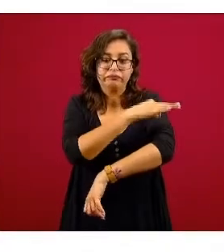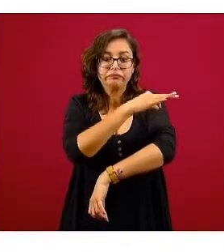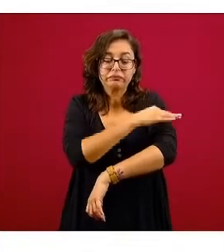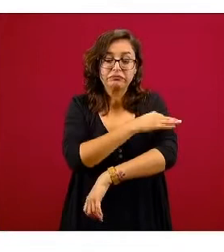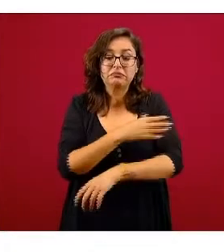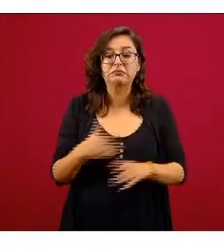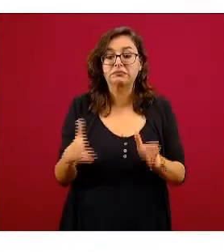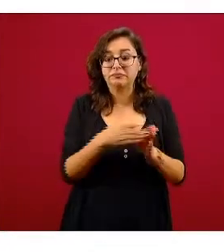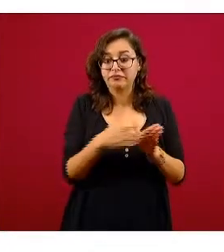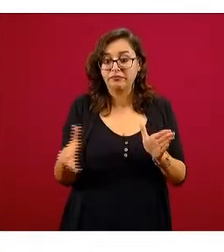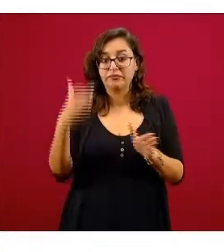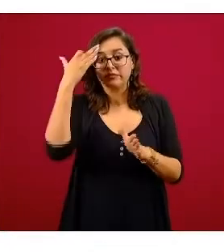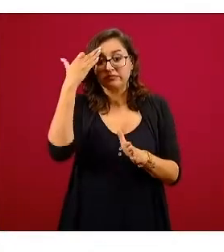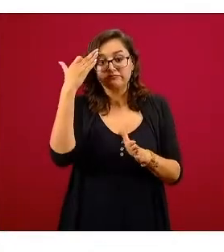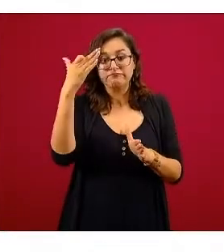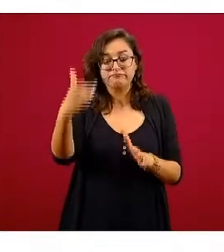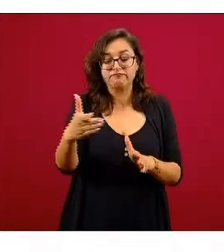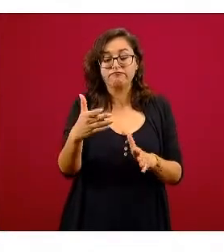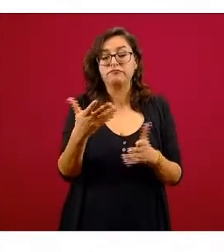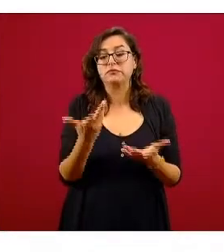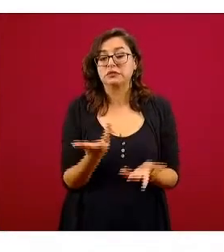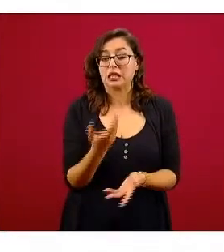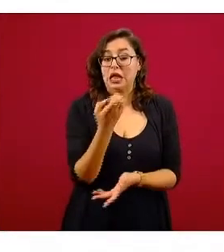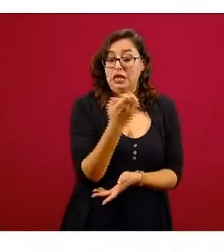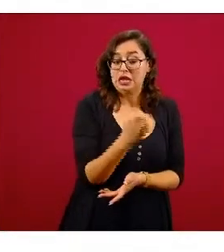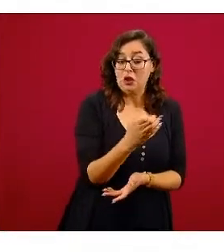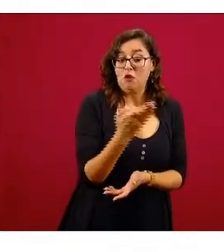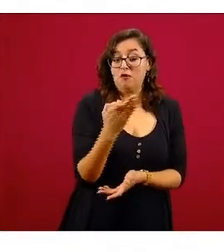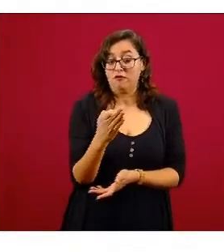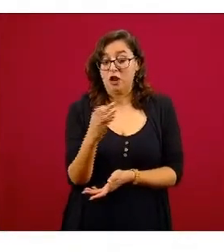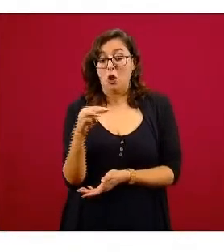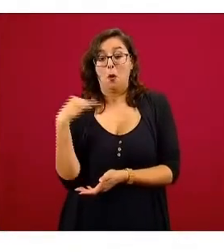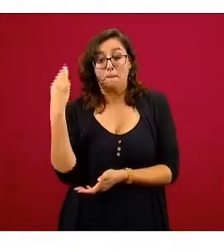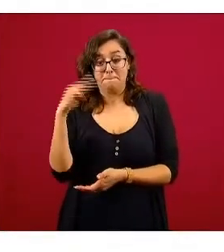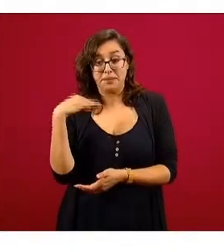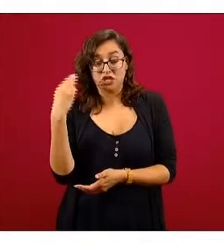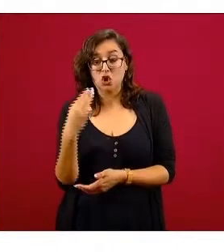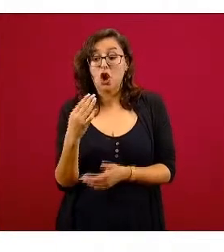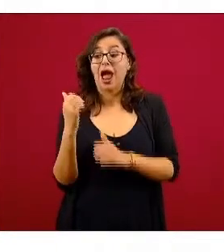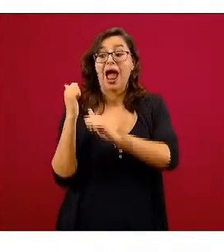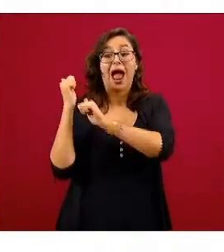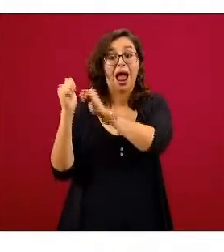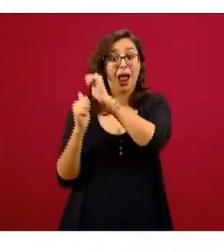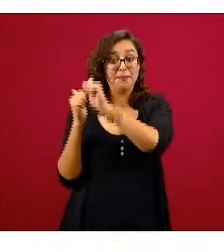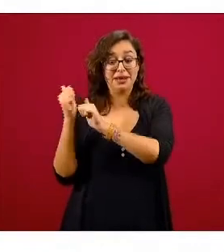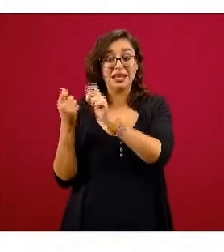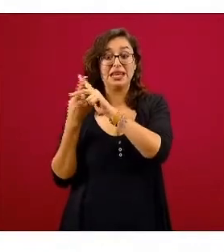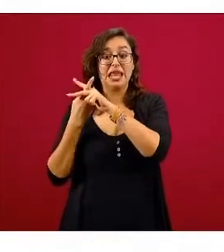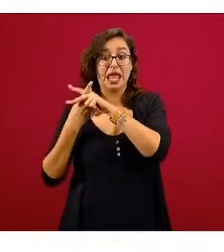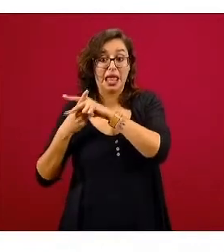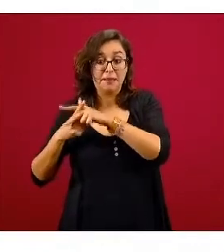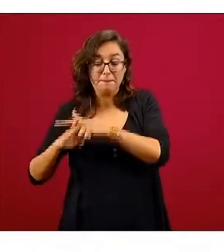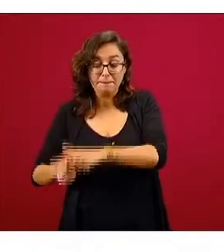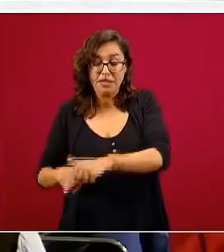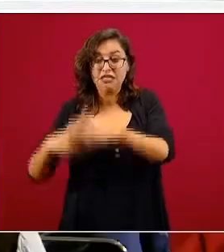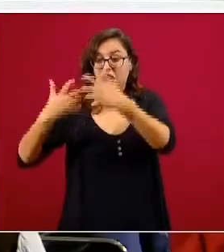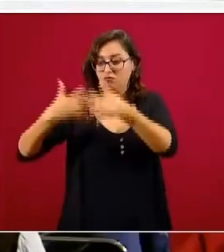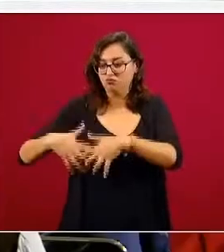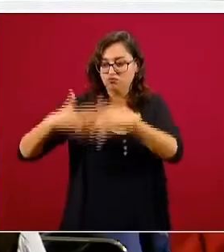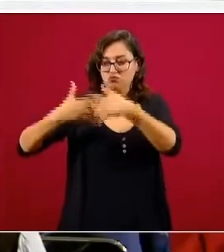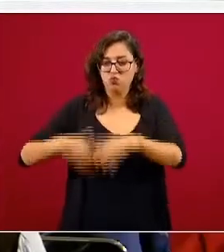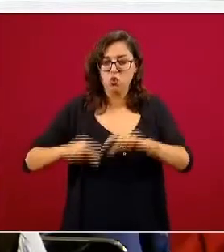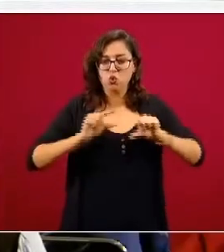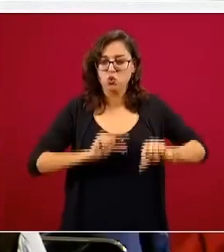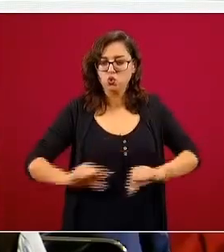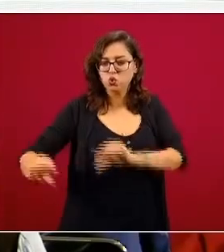esta temporada, ya dijimos, si tomamos aquí como enero, febrero, marzo, en abril se empieza a fabricar la vacuna y